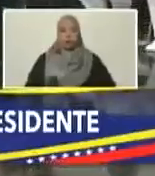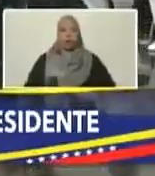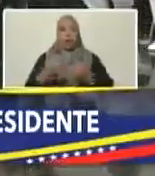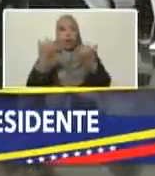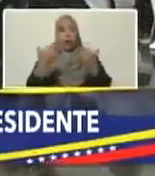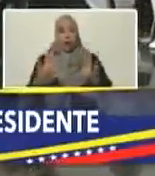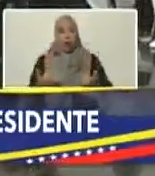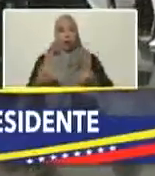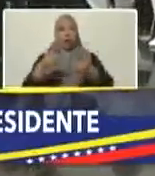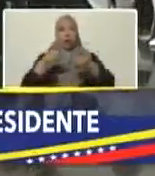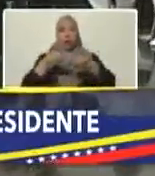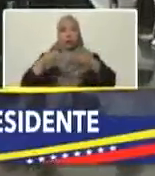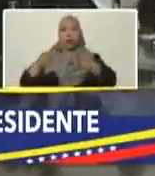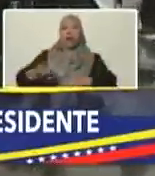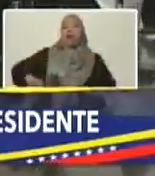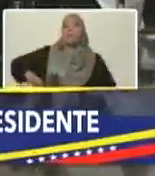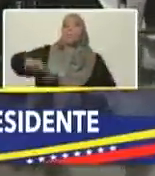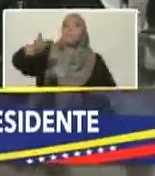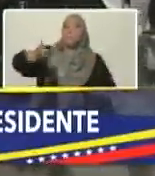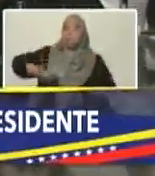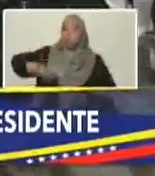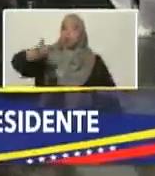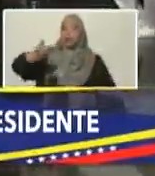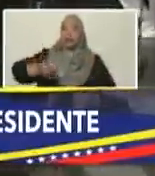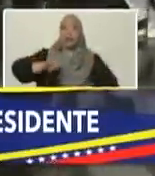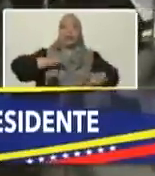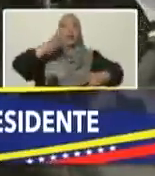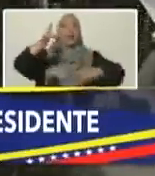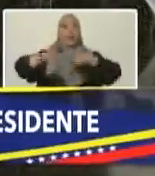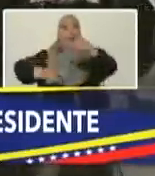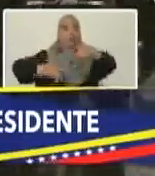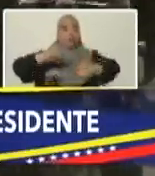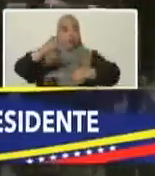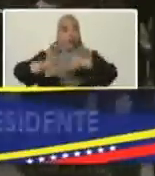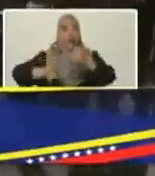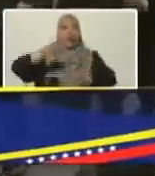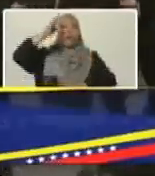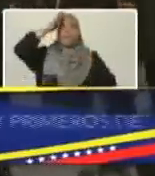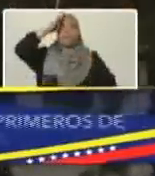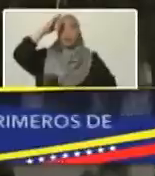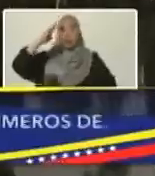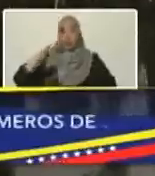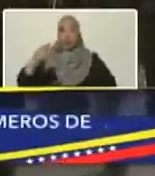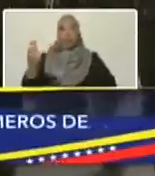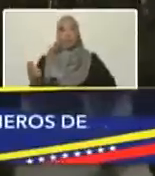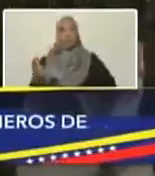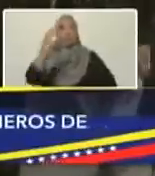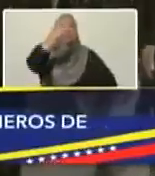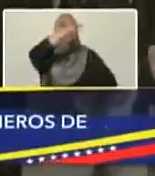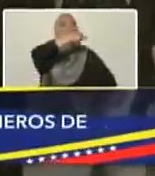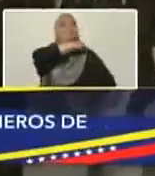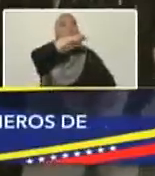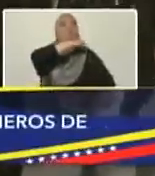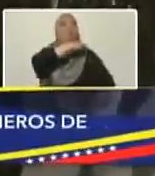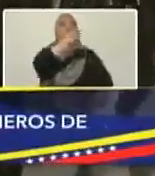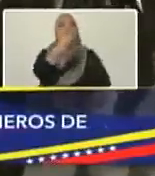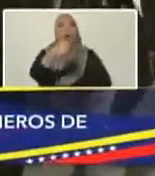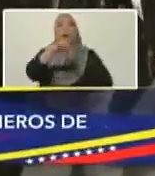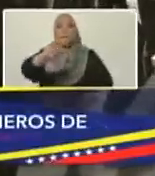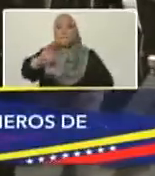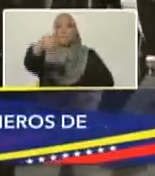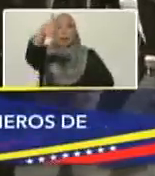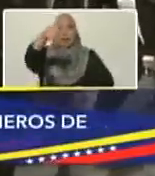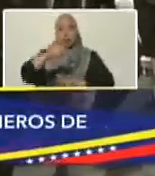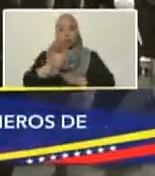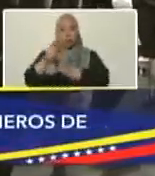Transmitimos para ustedes este importante acto de ascensos de oficiales en el grado de generales y almirantes y del personal